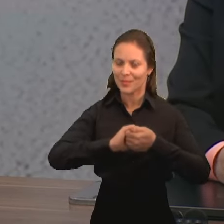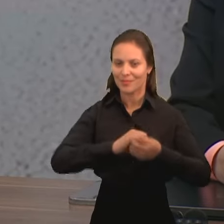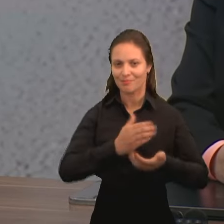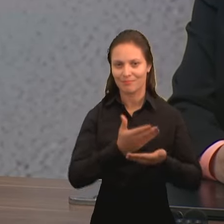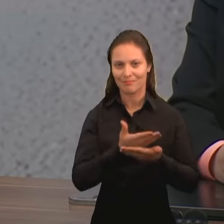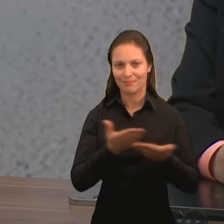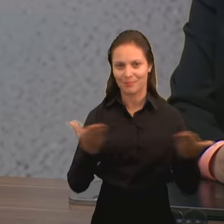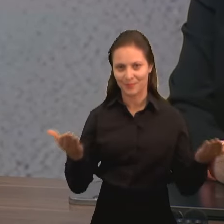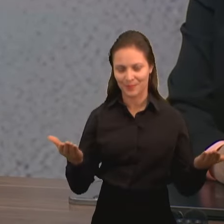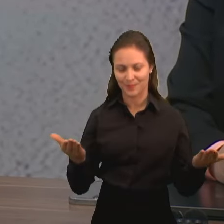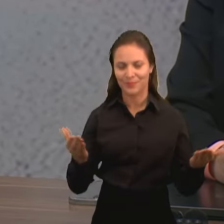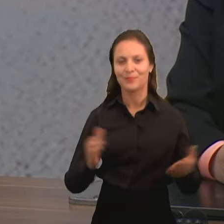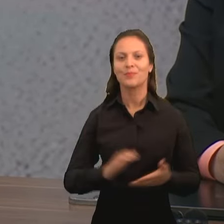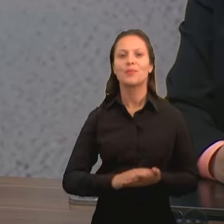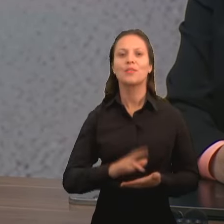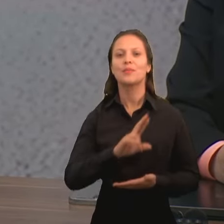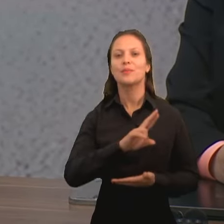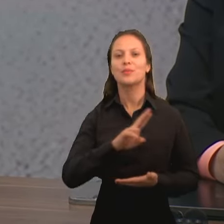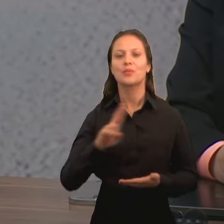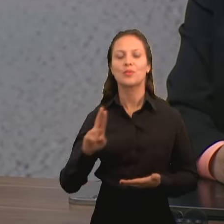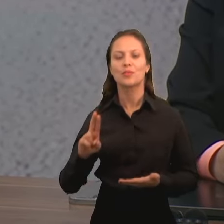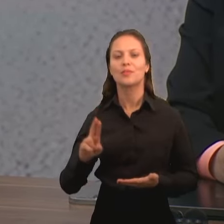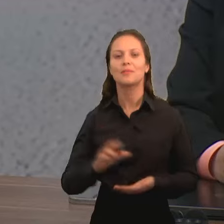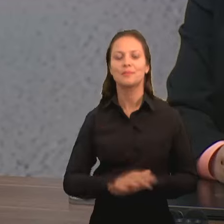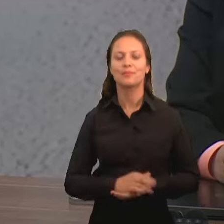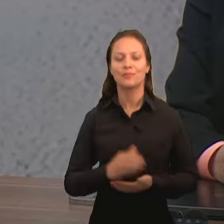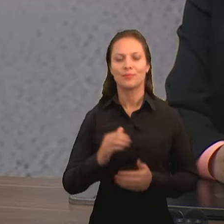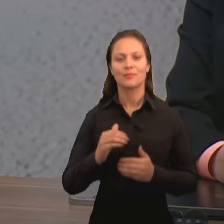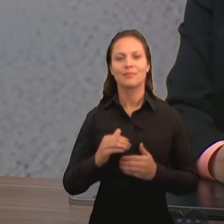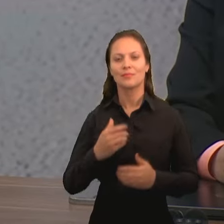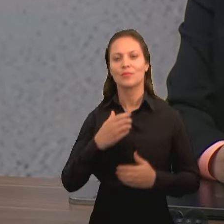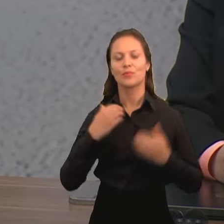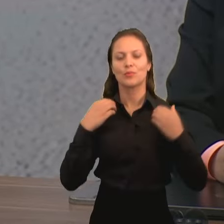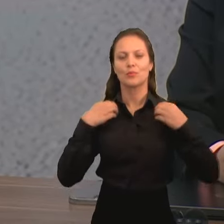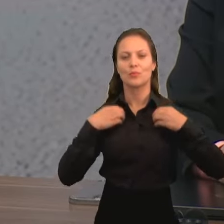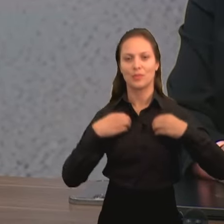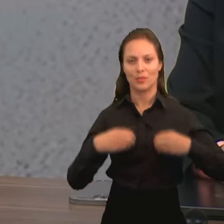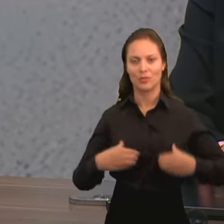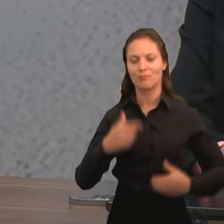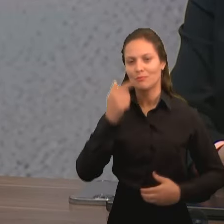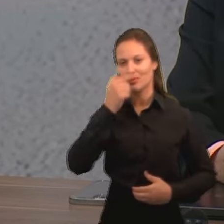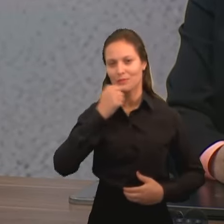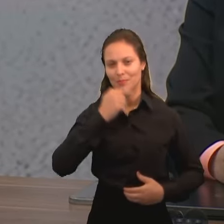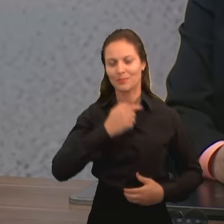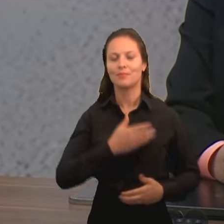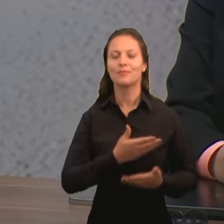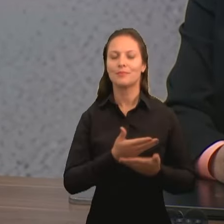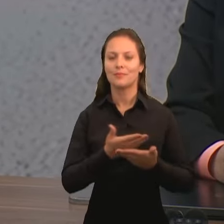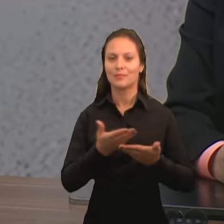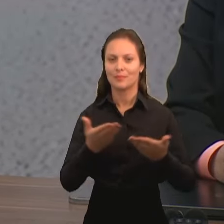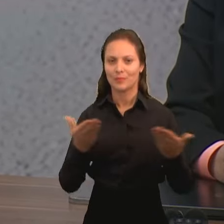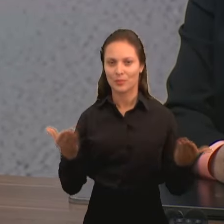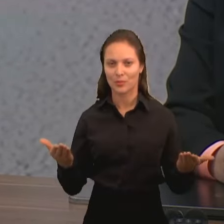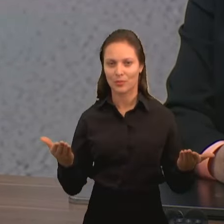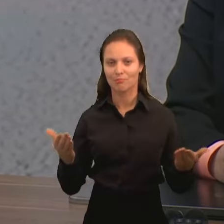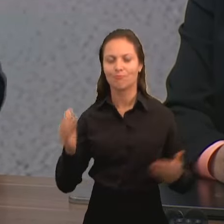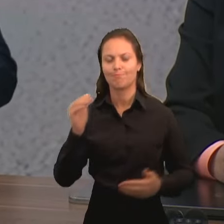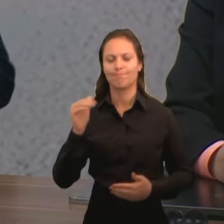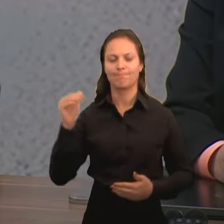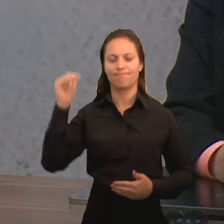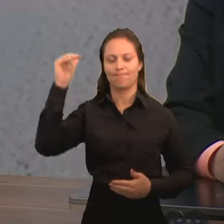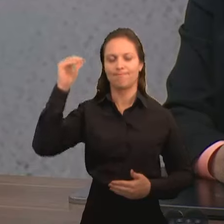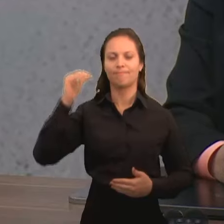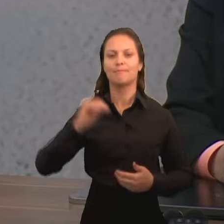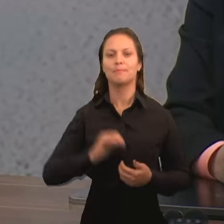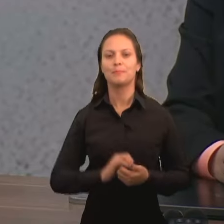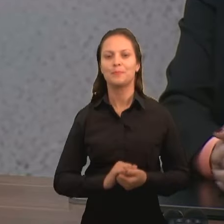quería saludar a las autoridades presentes, el ministro Gilmar Méndez, las otras autoridades que